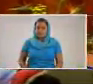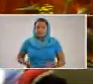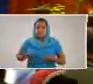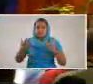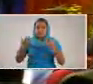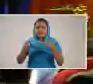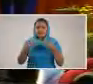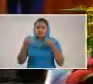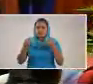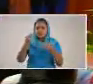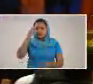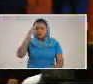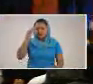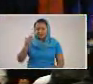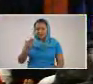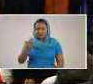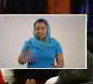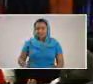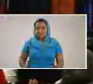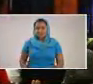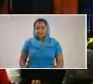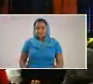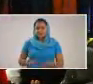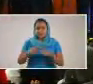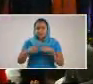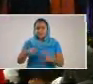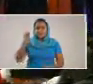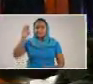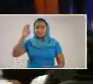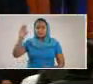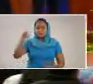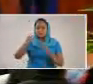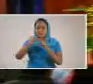dándote muchas gracias por tu palabra.